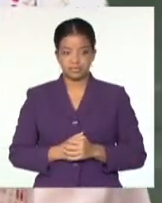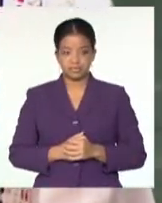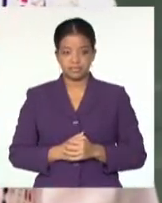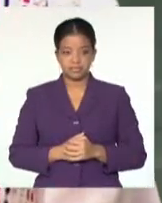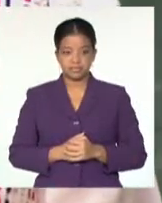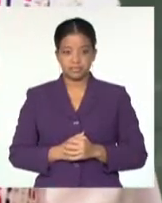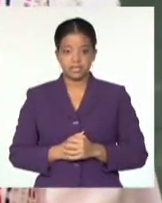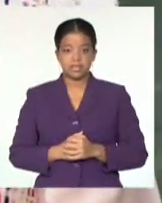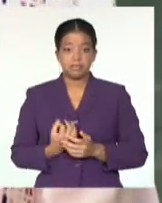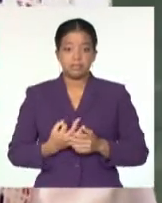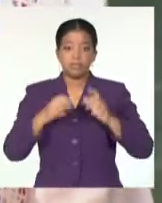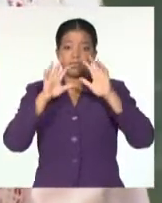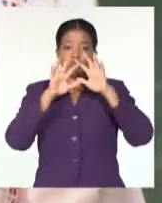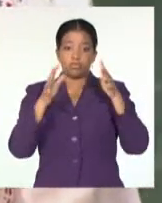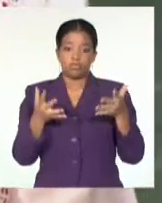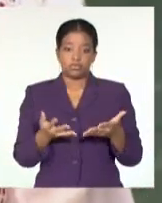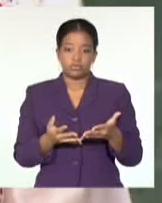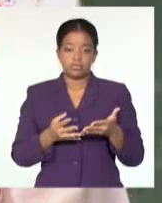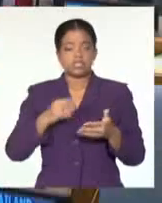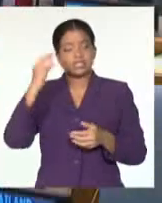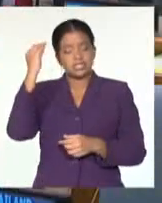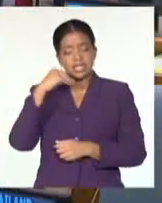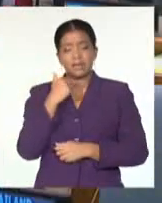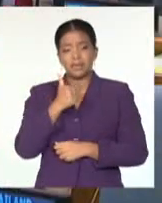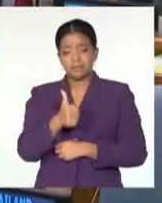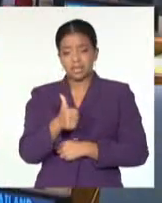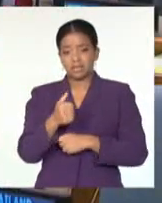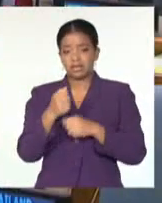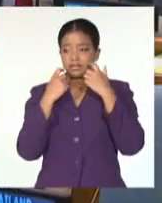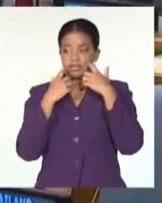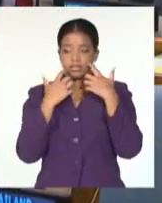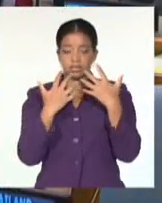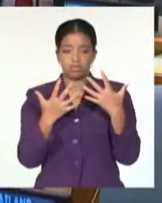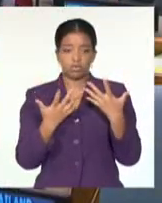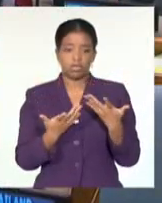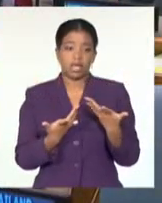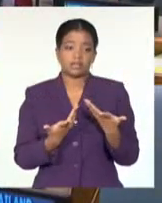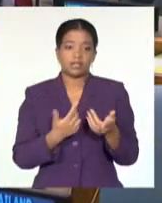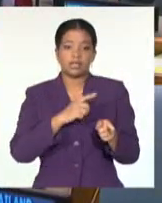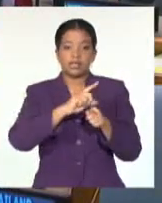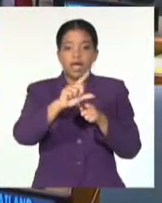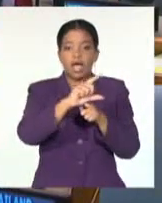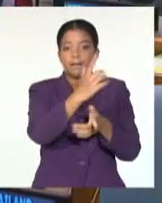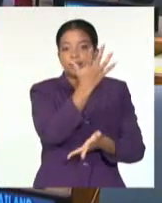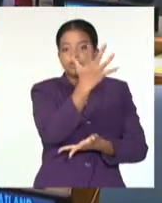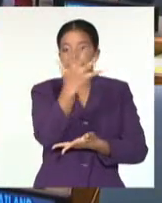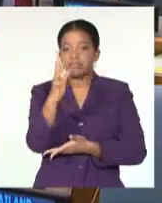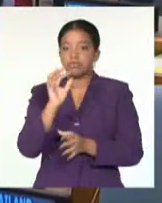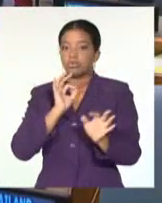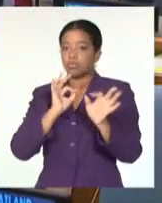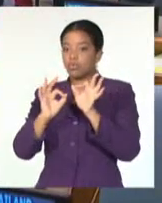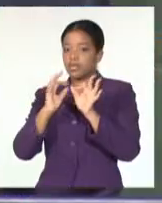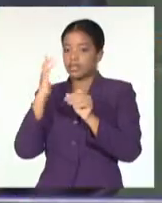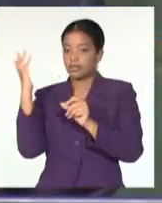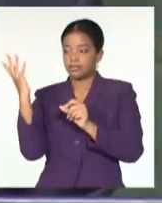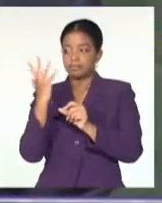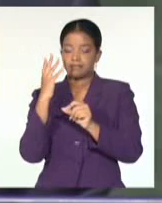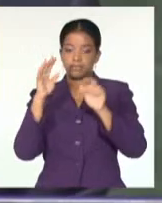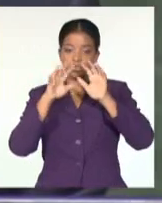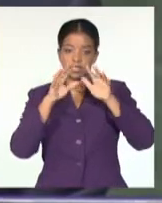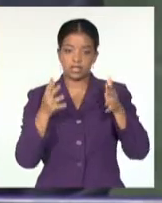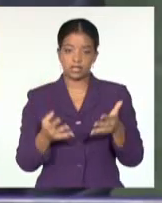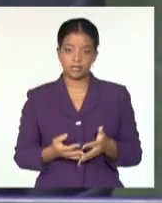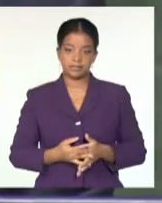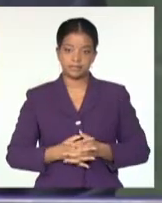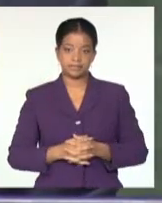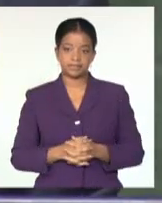mundo, sabemos muy bien cuán importantes son los bosques para paliar los efectos del cambio climático en la esfera mundial. Una